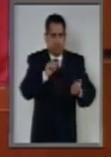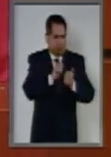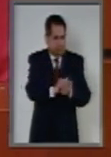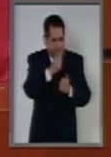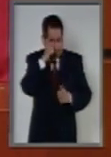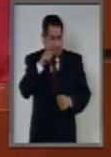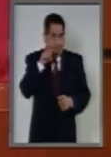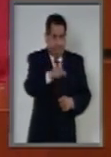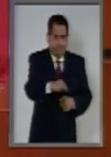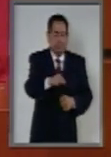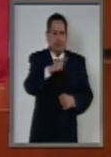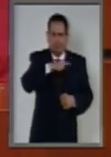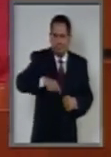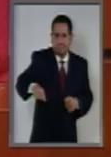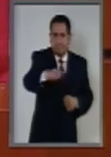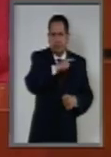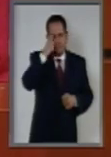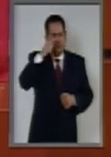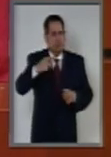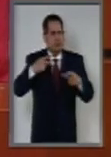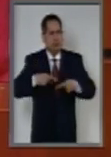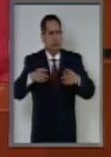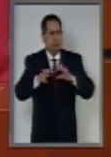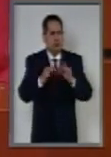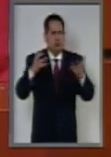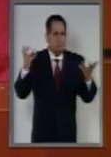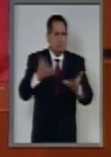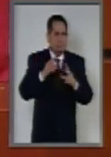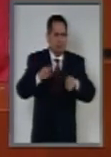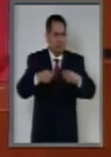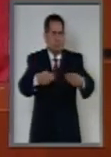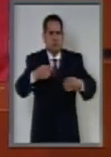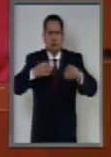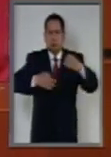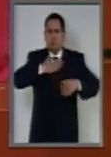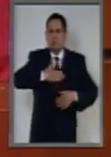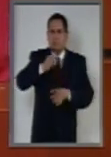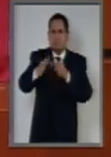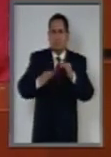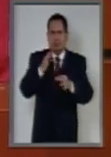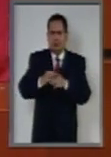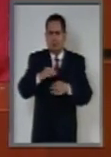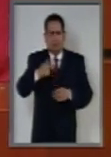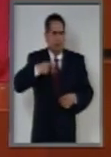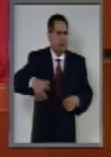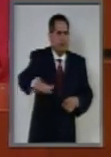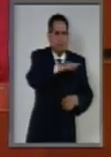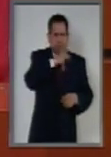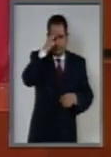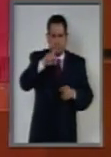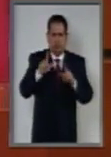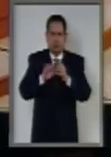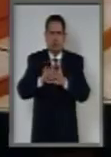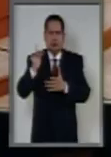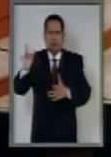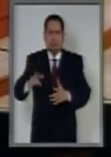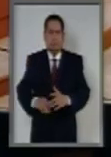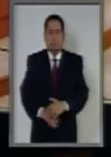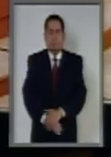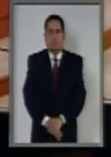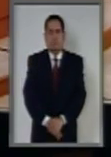que efectivamente pueda realizarse la justicia social en este pueblo mexicano. Muchas gracias.